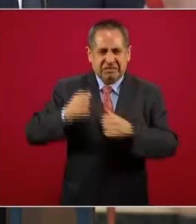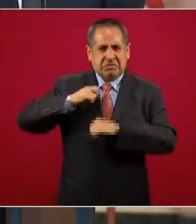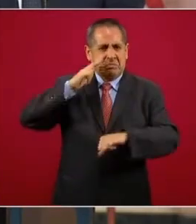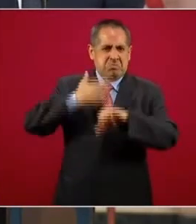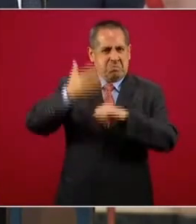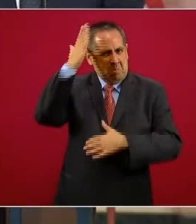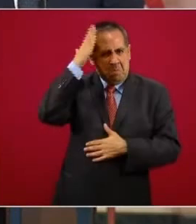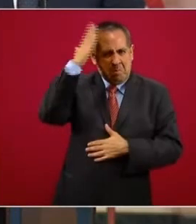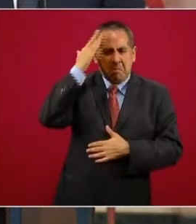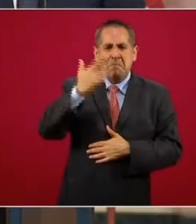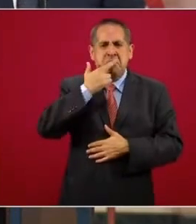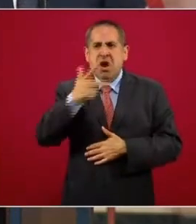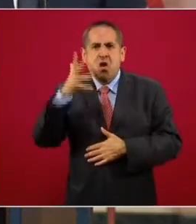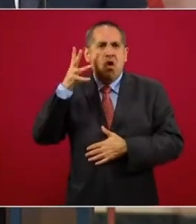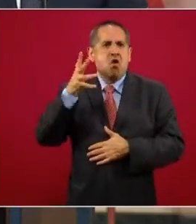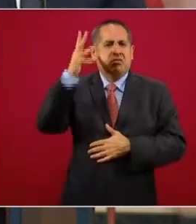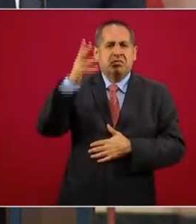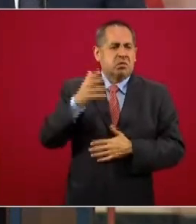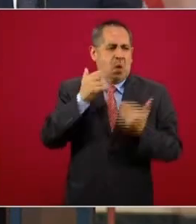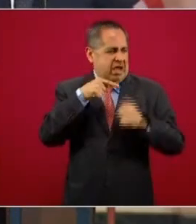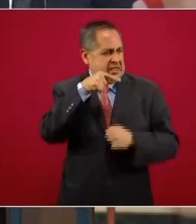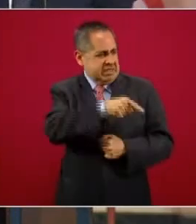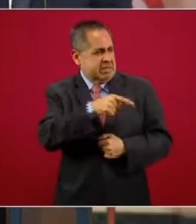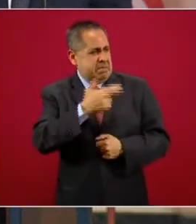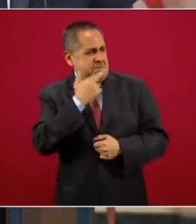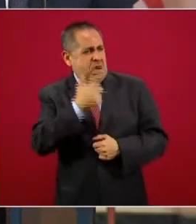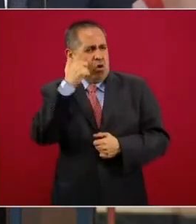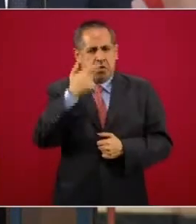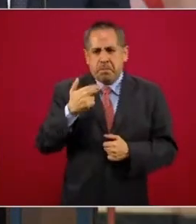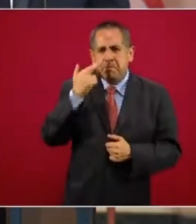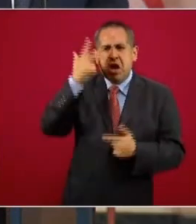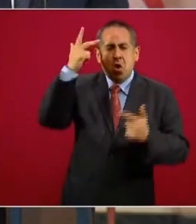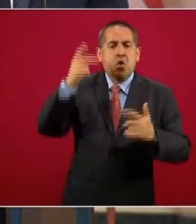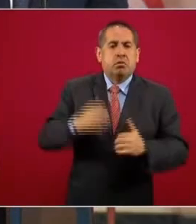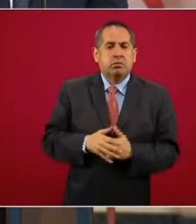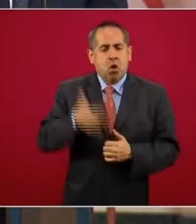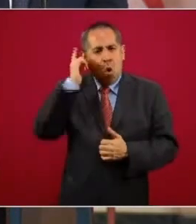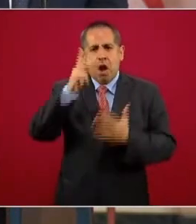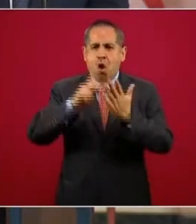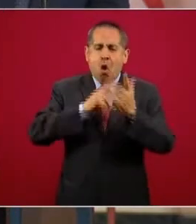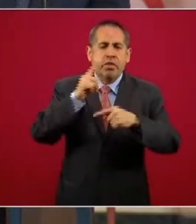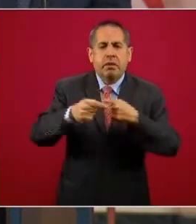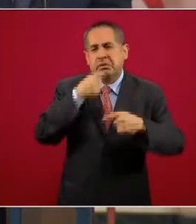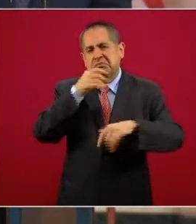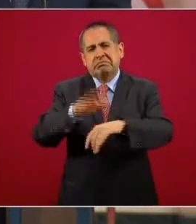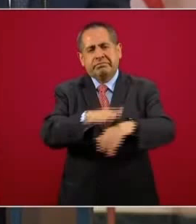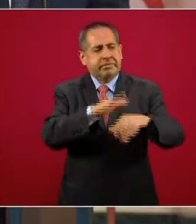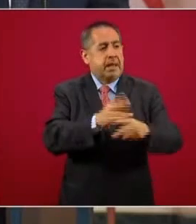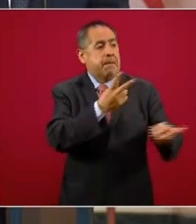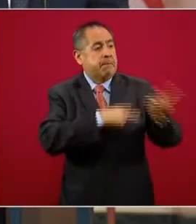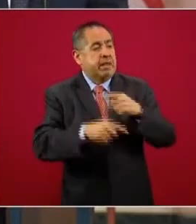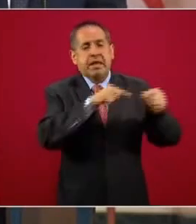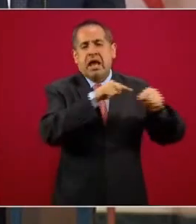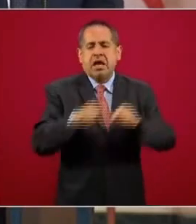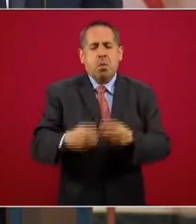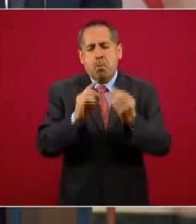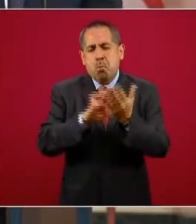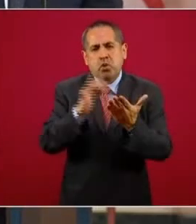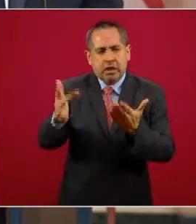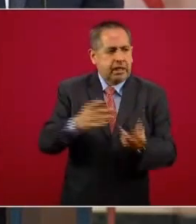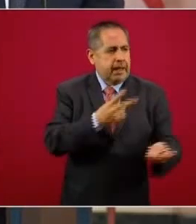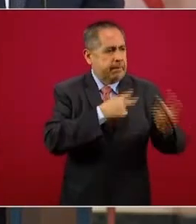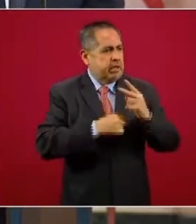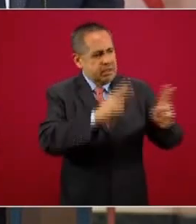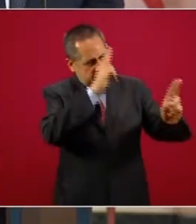nunca tendrá un mejor futuro una vez más me gustaría agradecerle a todos sus representantes por estar aquí el día de hoy es un honor